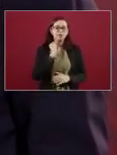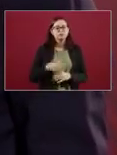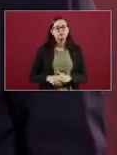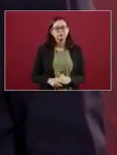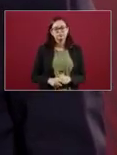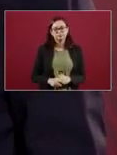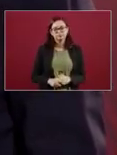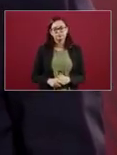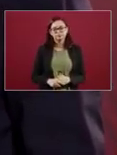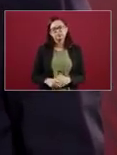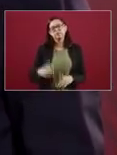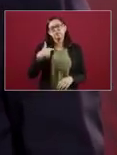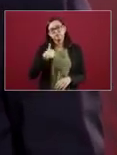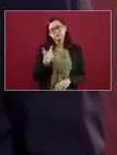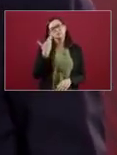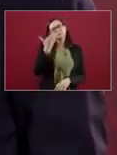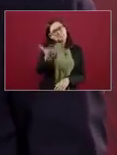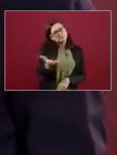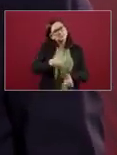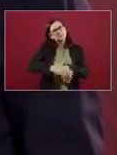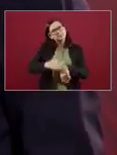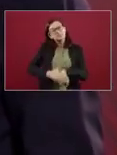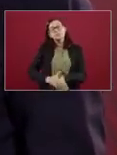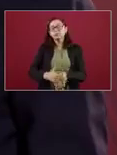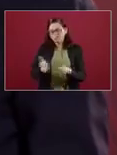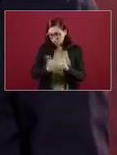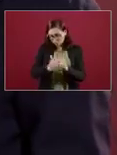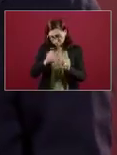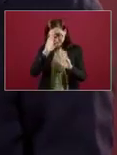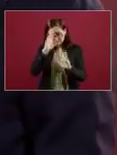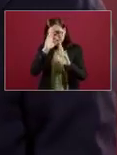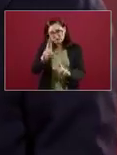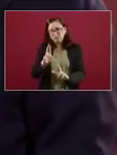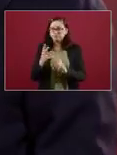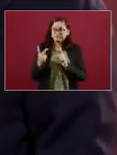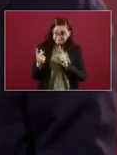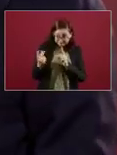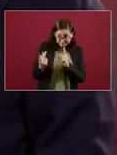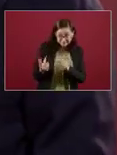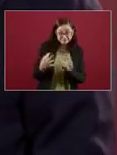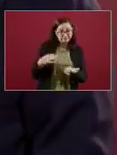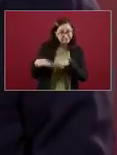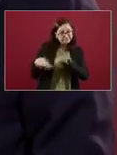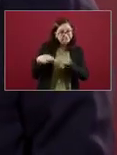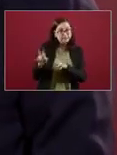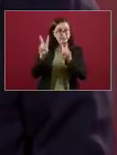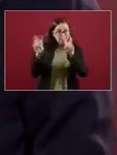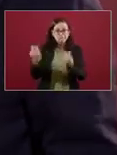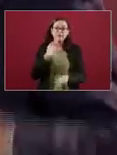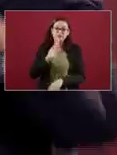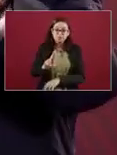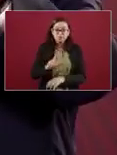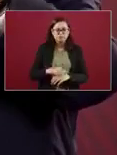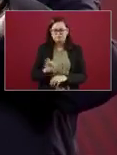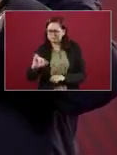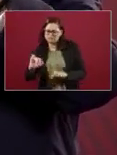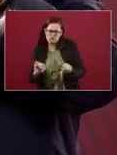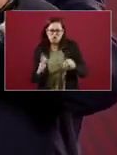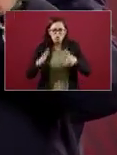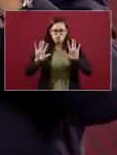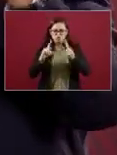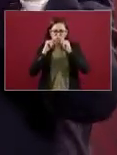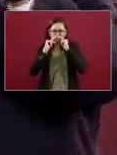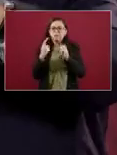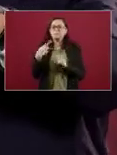Estoy pidiendo respetuosamente que también ya resuelvan sobre este asunto, ¿no? Sobre las dos cosas,